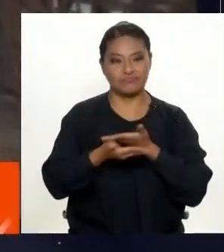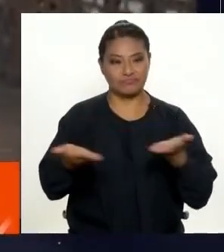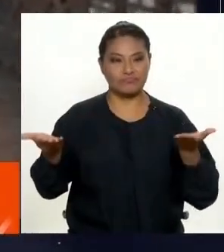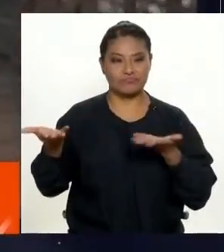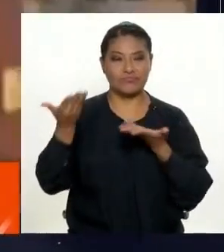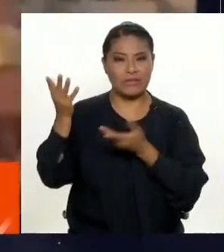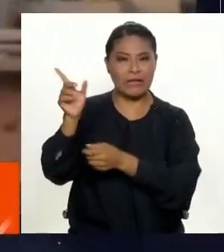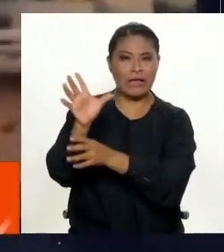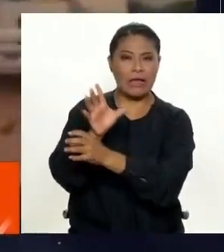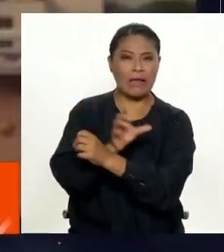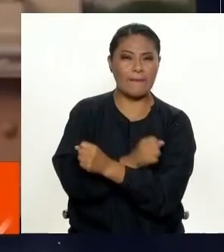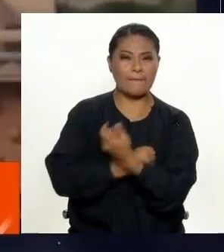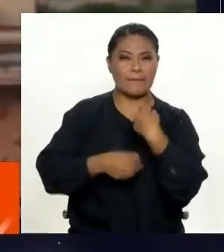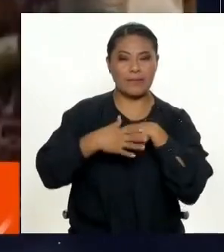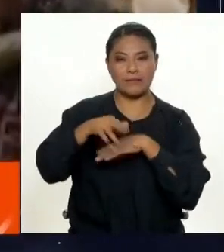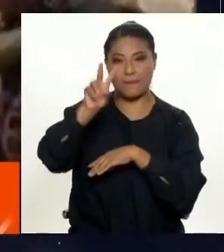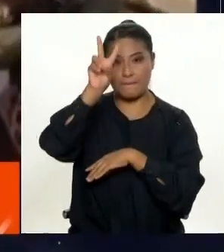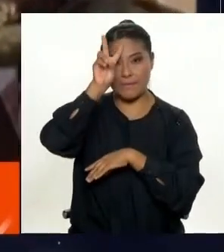world.